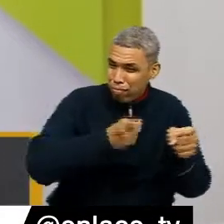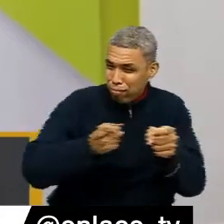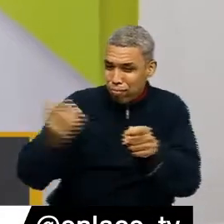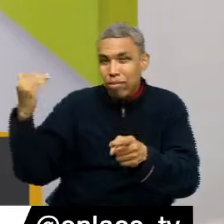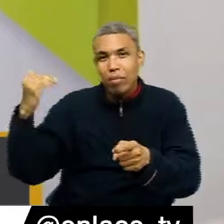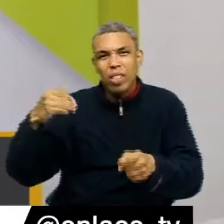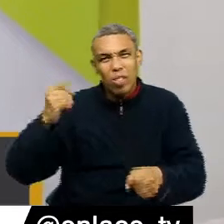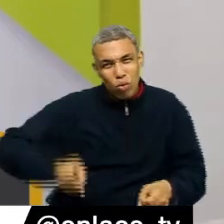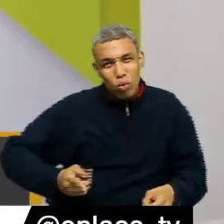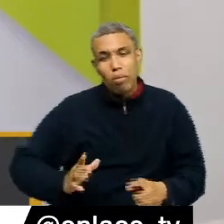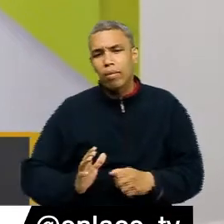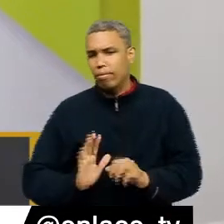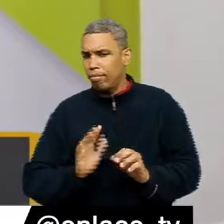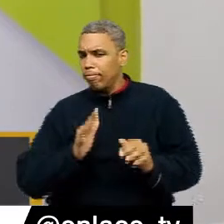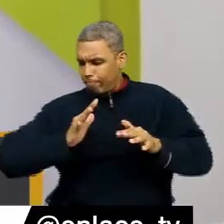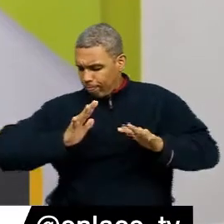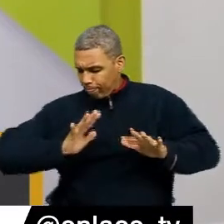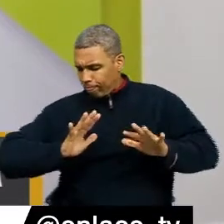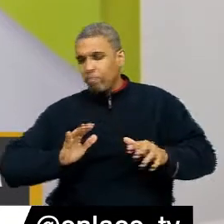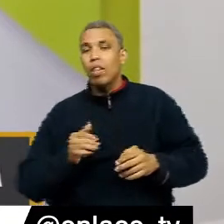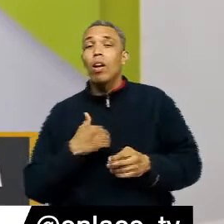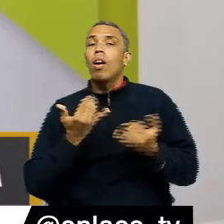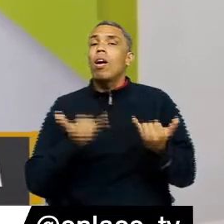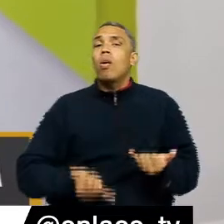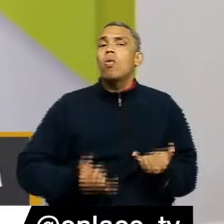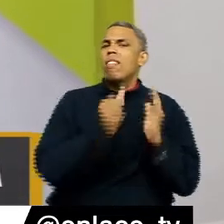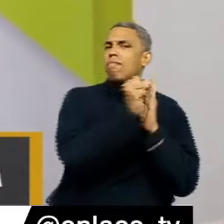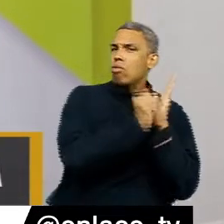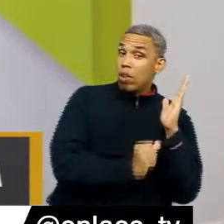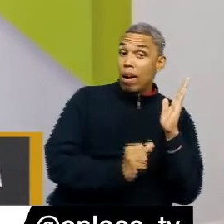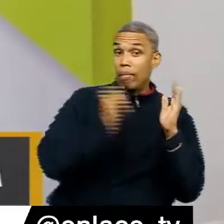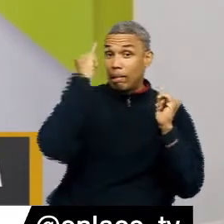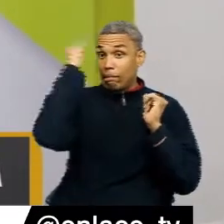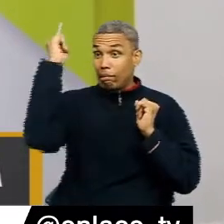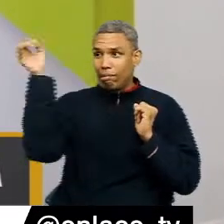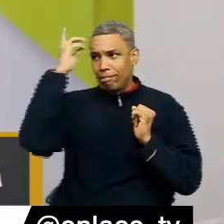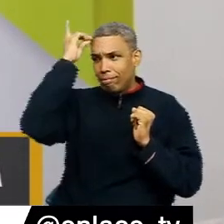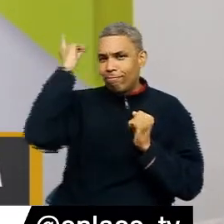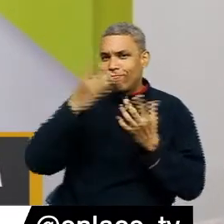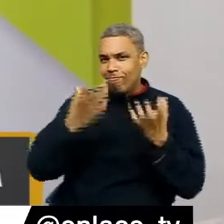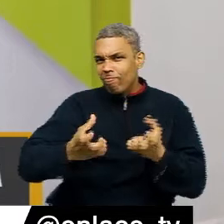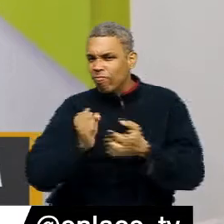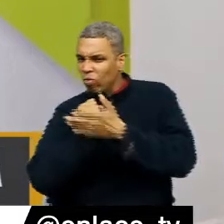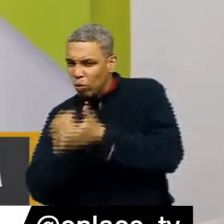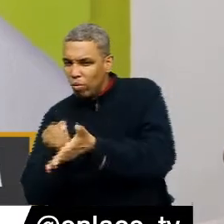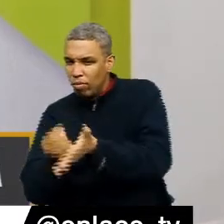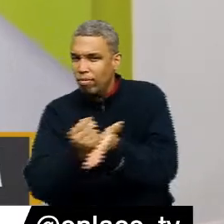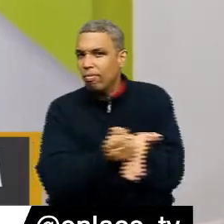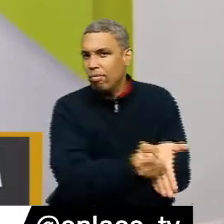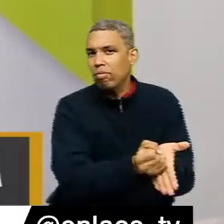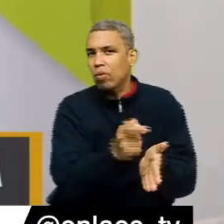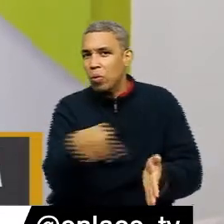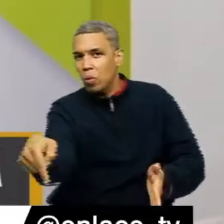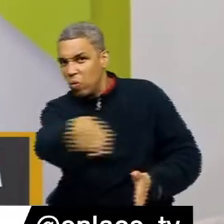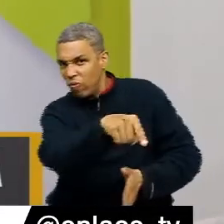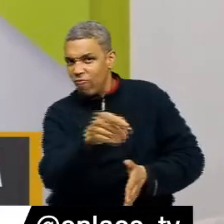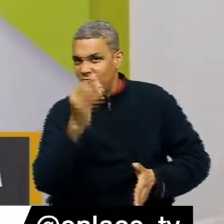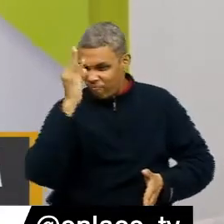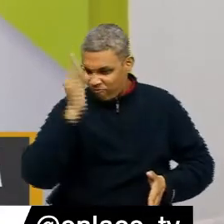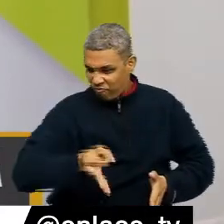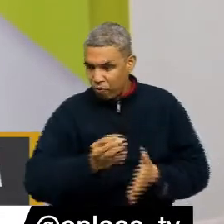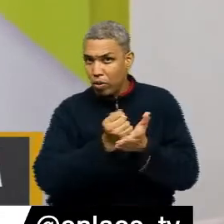Hay proyectos nuevos para las víctimas, hay proyectos que quieren venirse focalizando desde acá, desde la institución, donde ellos van a tener